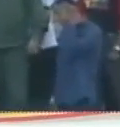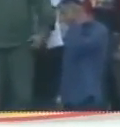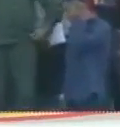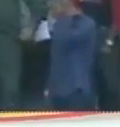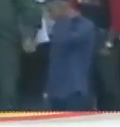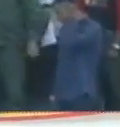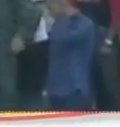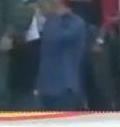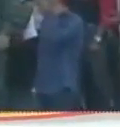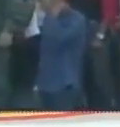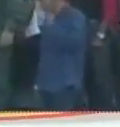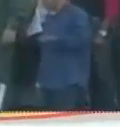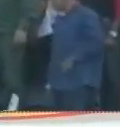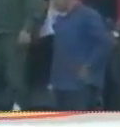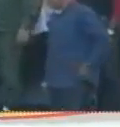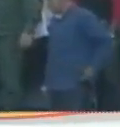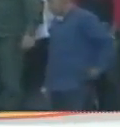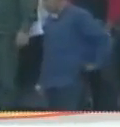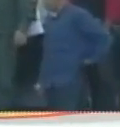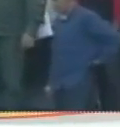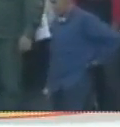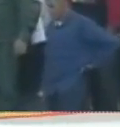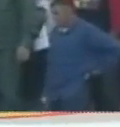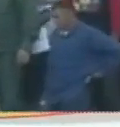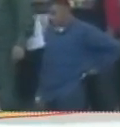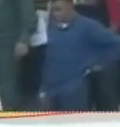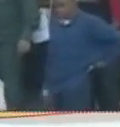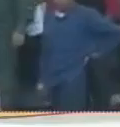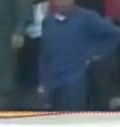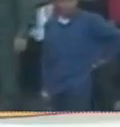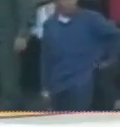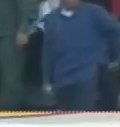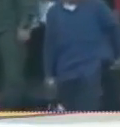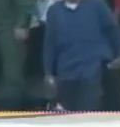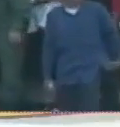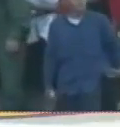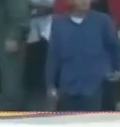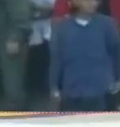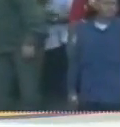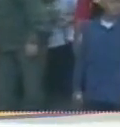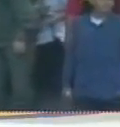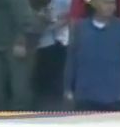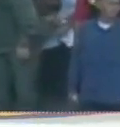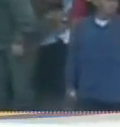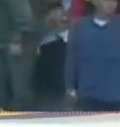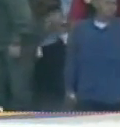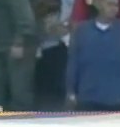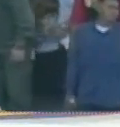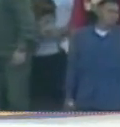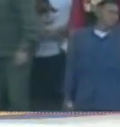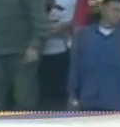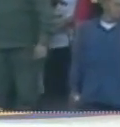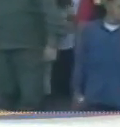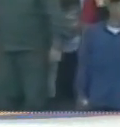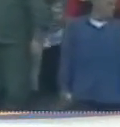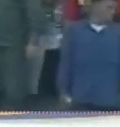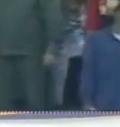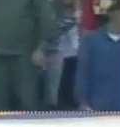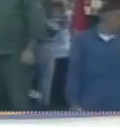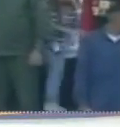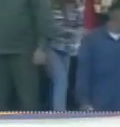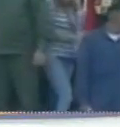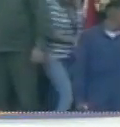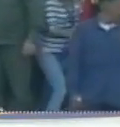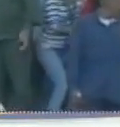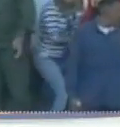de la elección del 30, tenga la seguridad usted y todo el pueblo de Venezuela